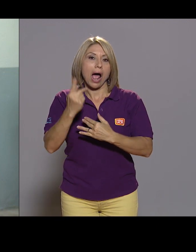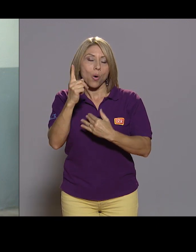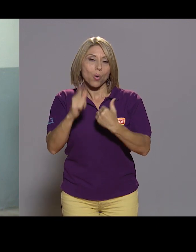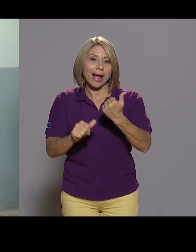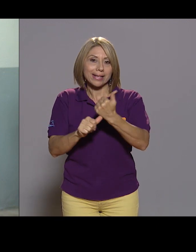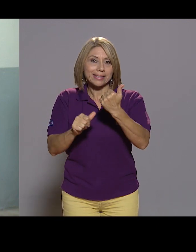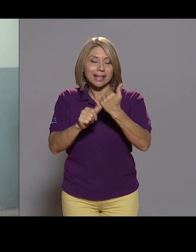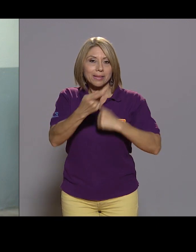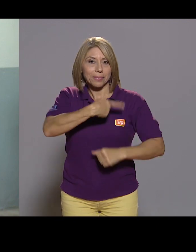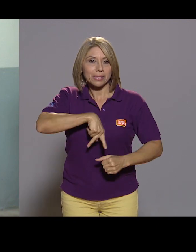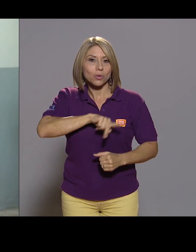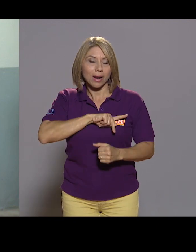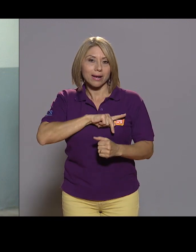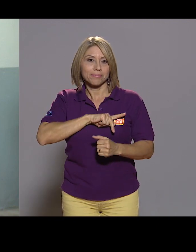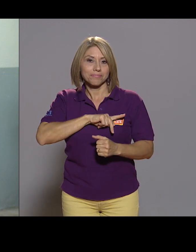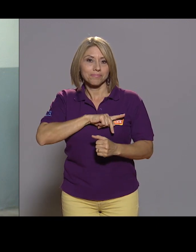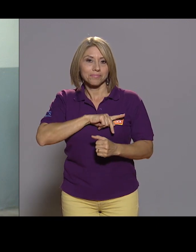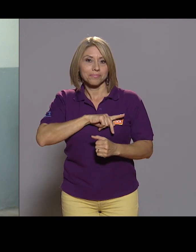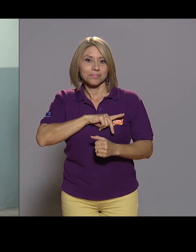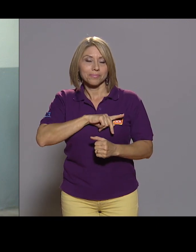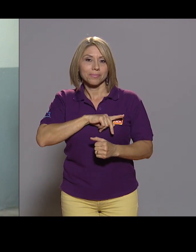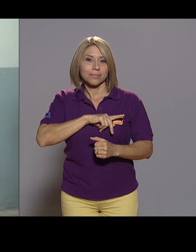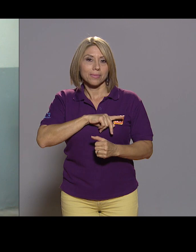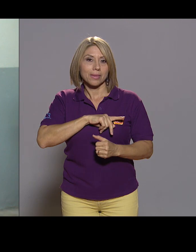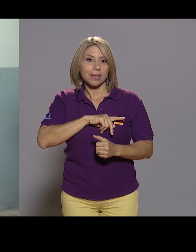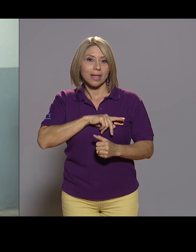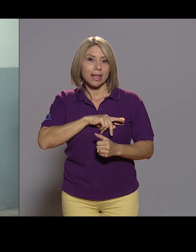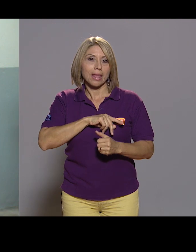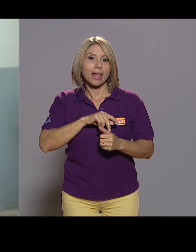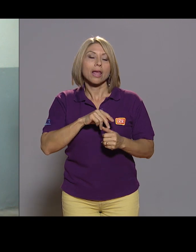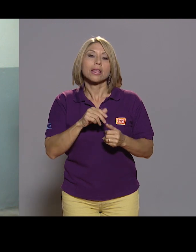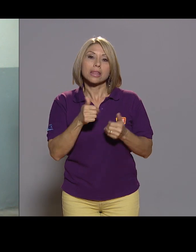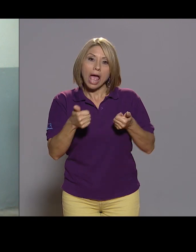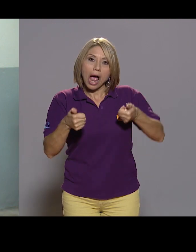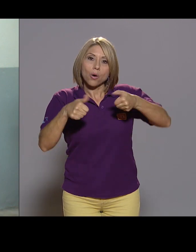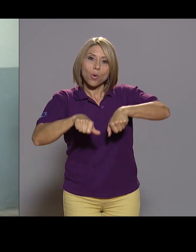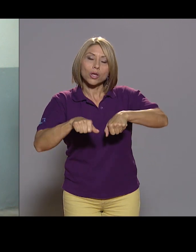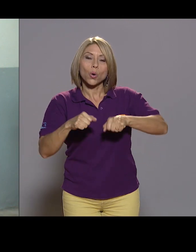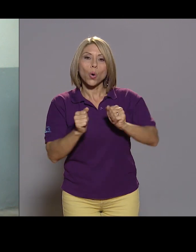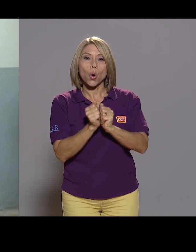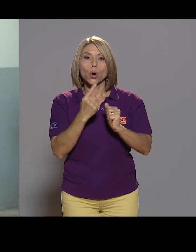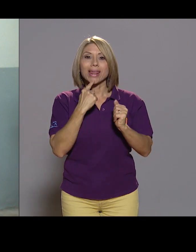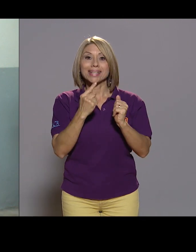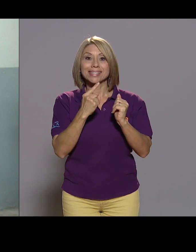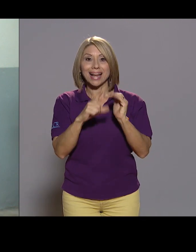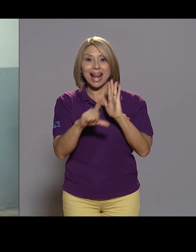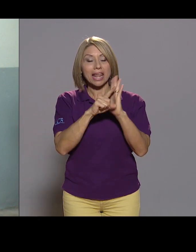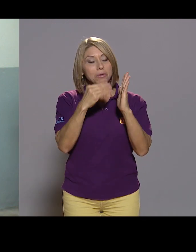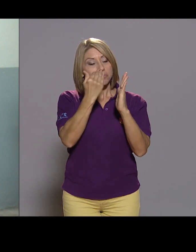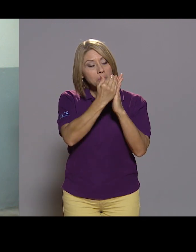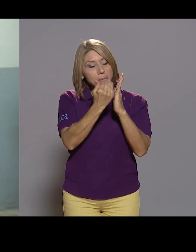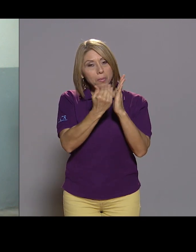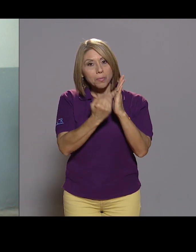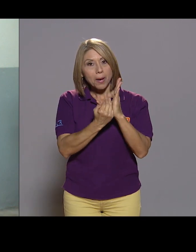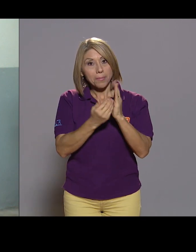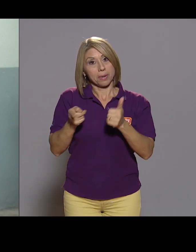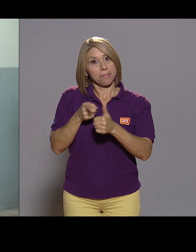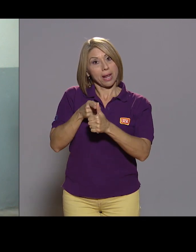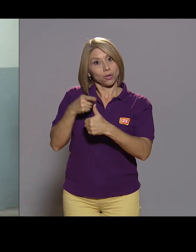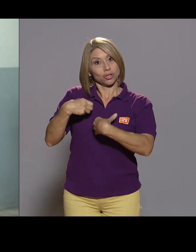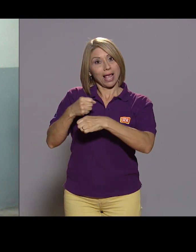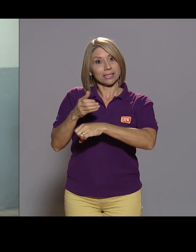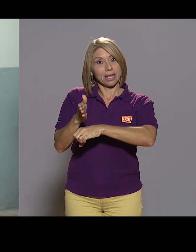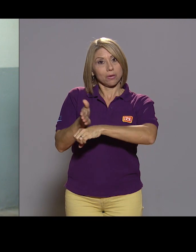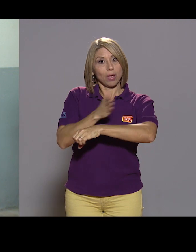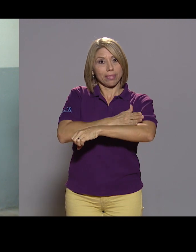asistente personal de acuerdo a lo que dice la ley, ¿verdad? Previo estudio, y que también